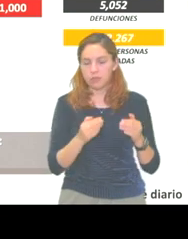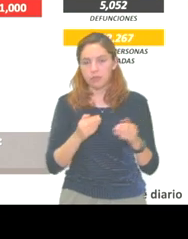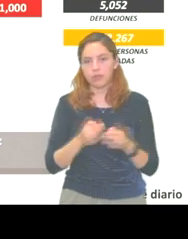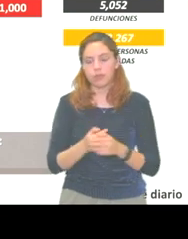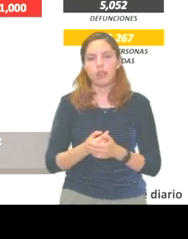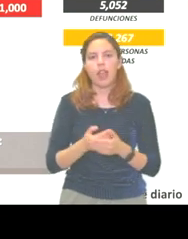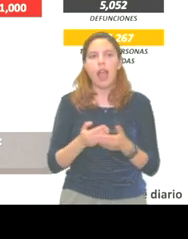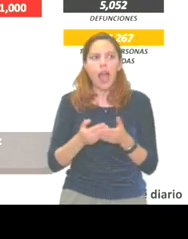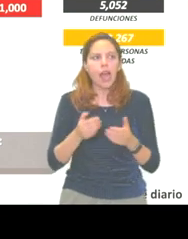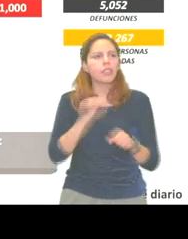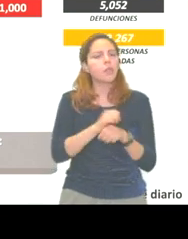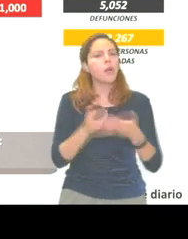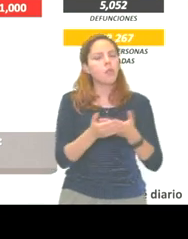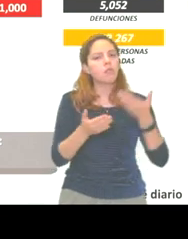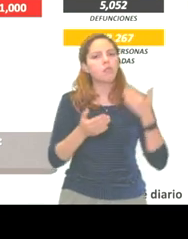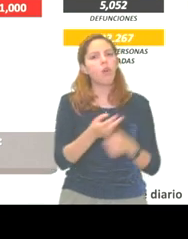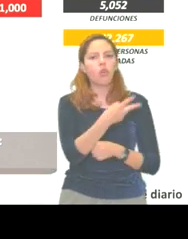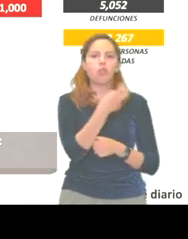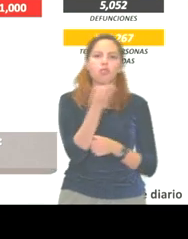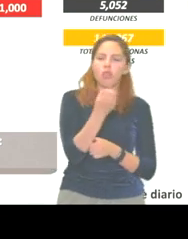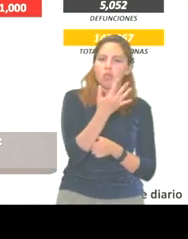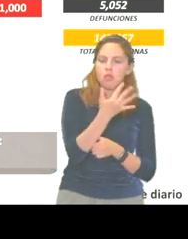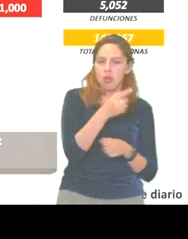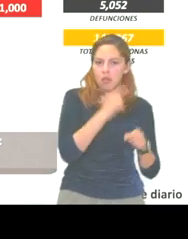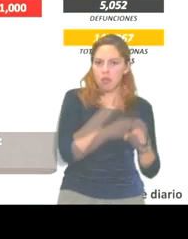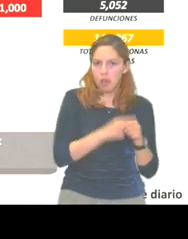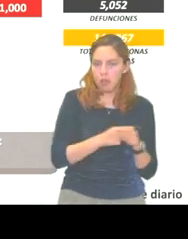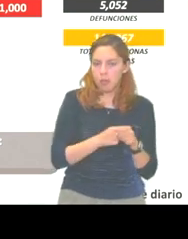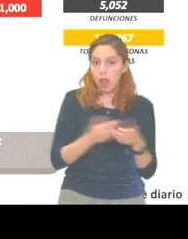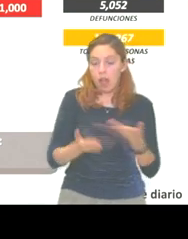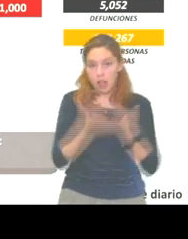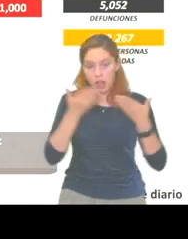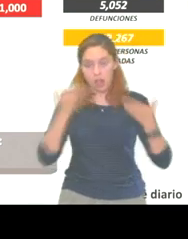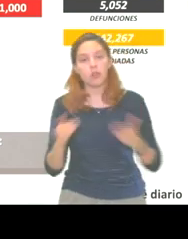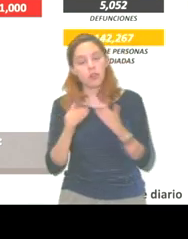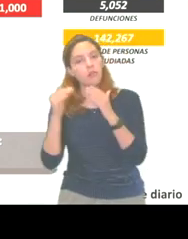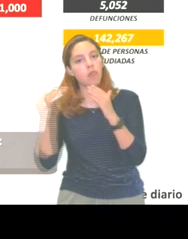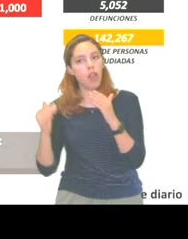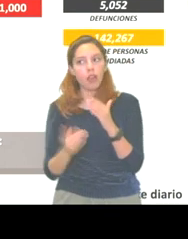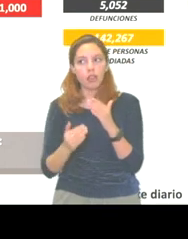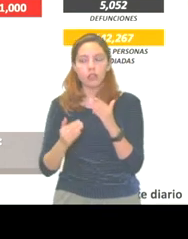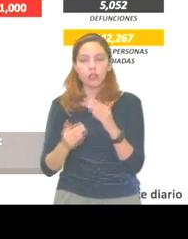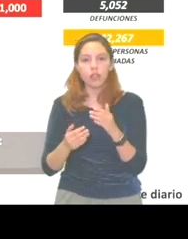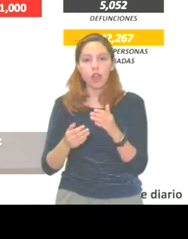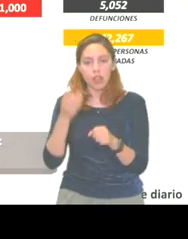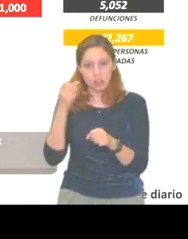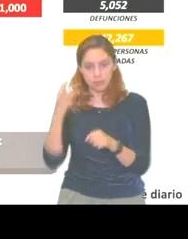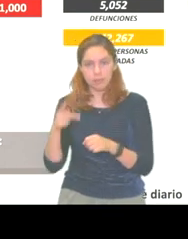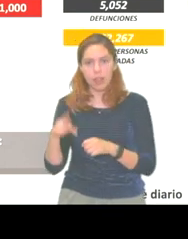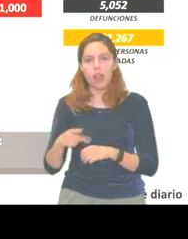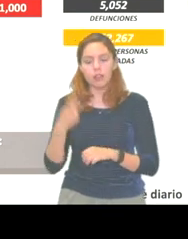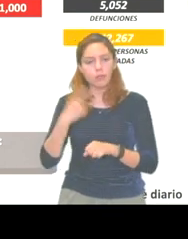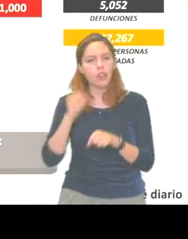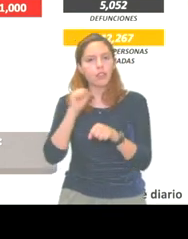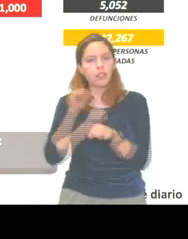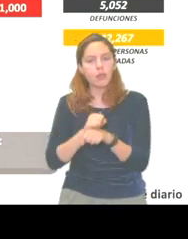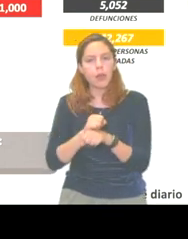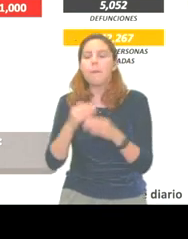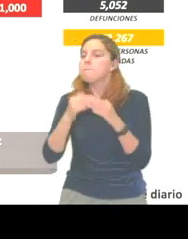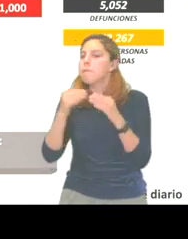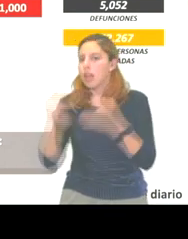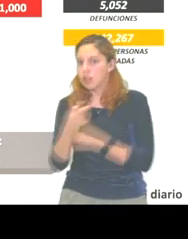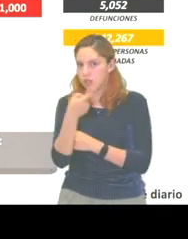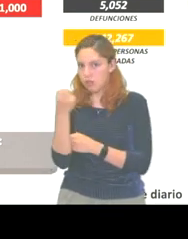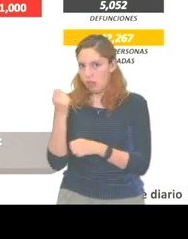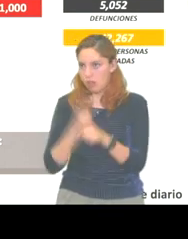hablando de 200 casos, 250 casos. Hemos bajado estas cifras, estamos inclusive en esta semana, ya varios días llevamos menos de